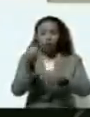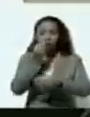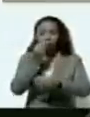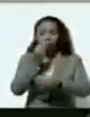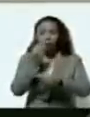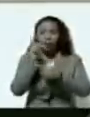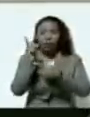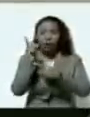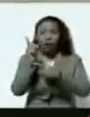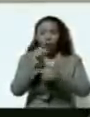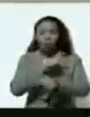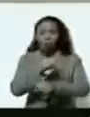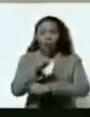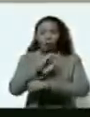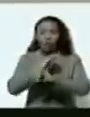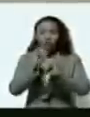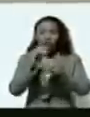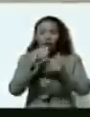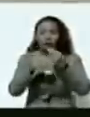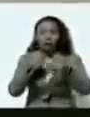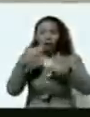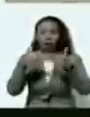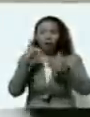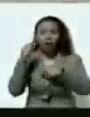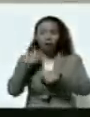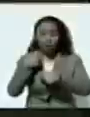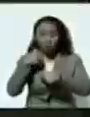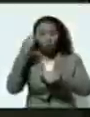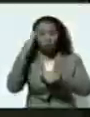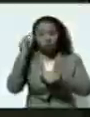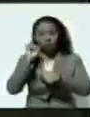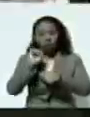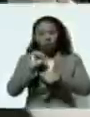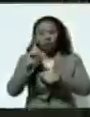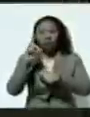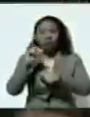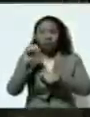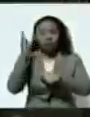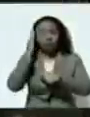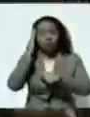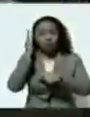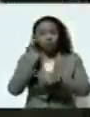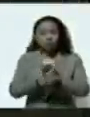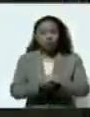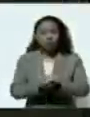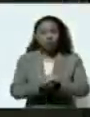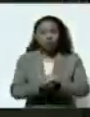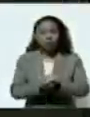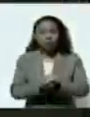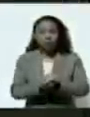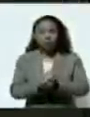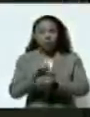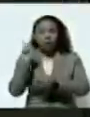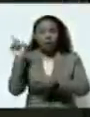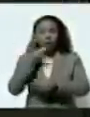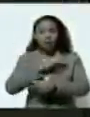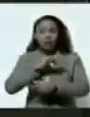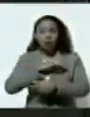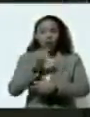y de ahí cumplir con sus fines criminales. Eso sí lo sé yo. También sé que este señor